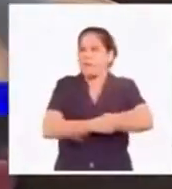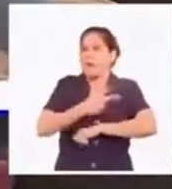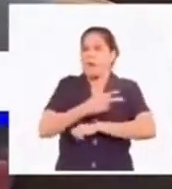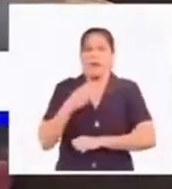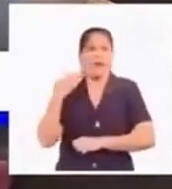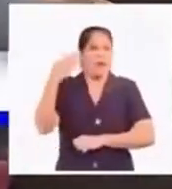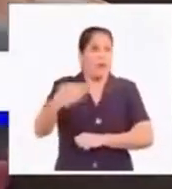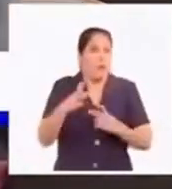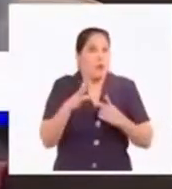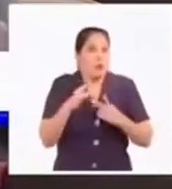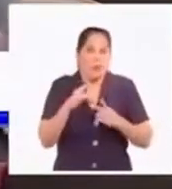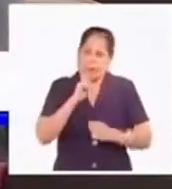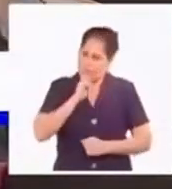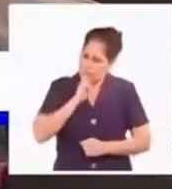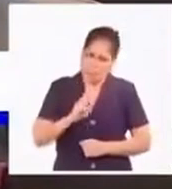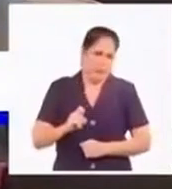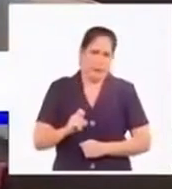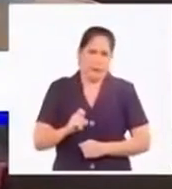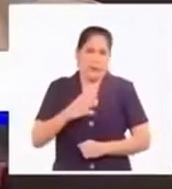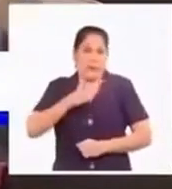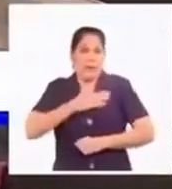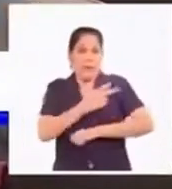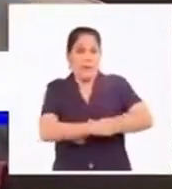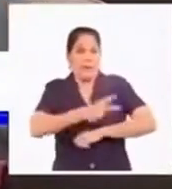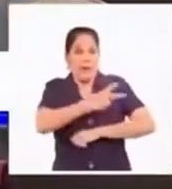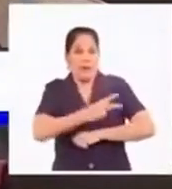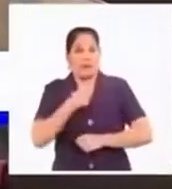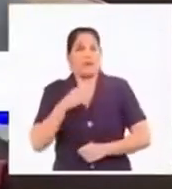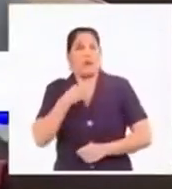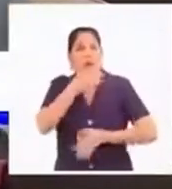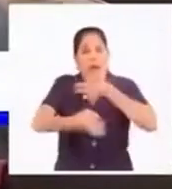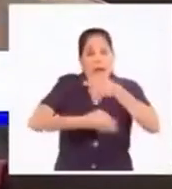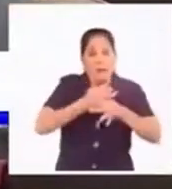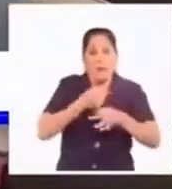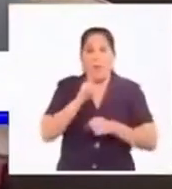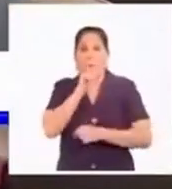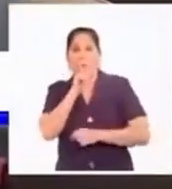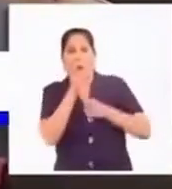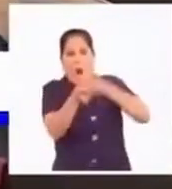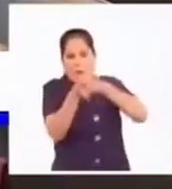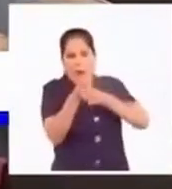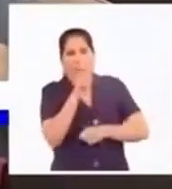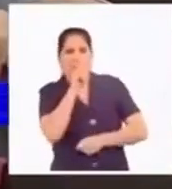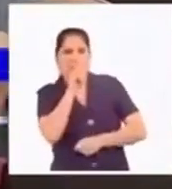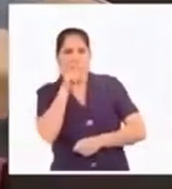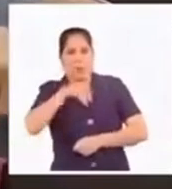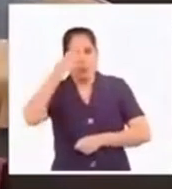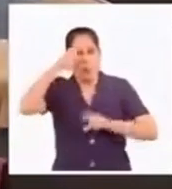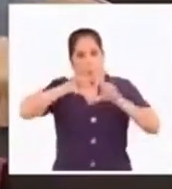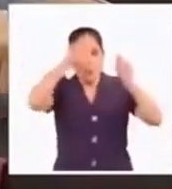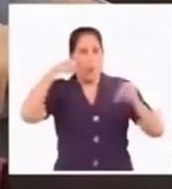futuro y mi suerte sería otra. En mi país, por alzar la voz, nos callan a balazos. Y en Cuba